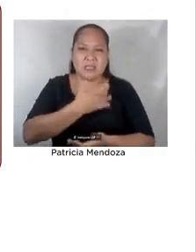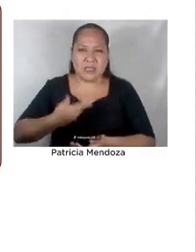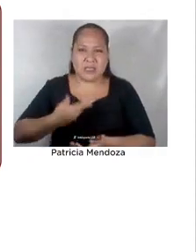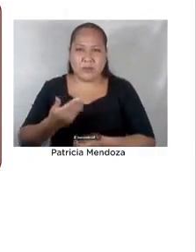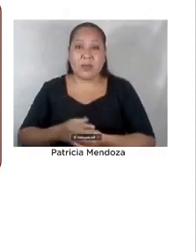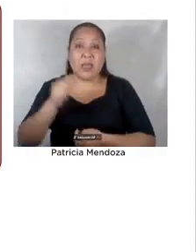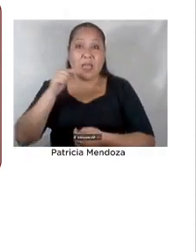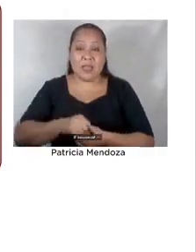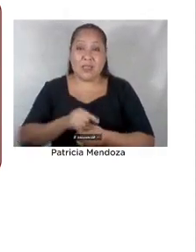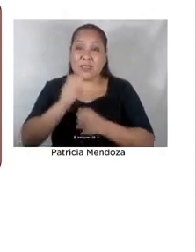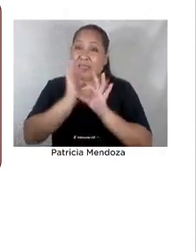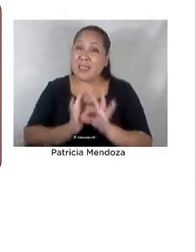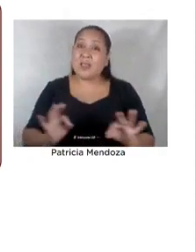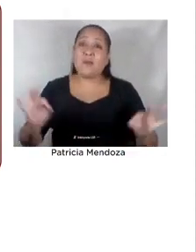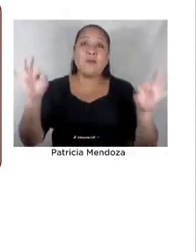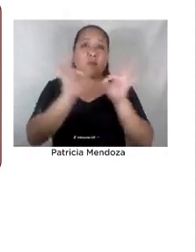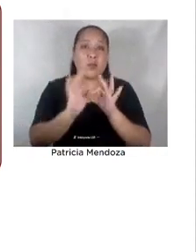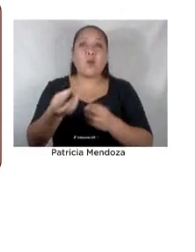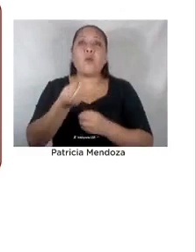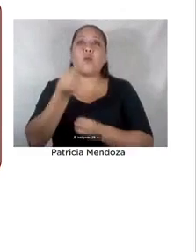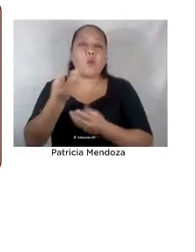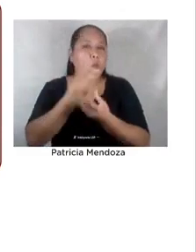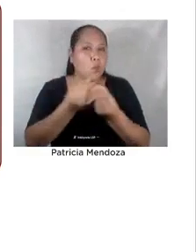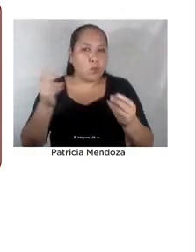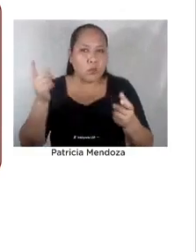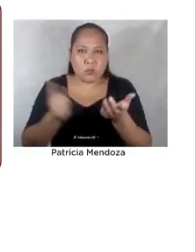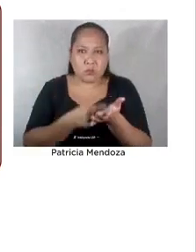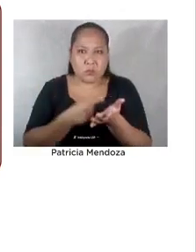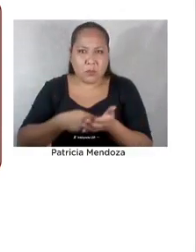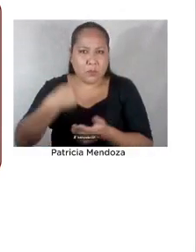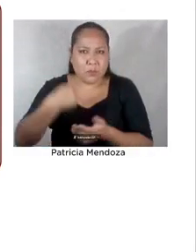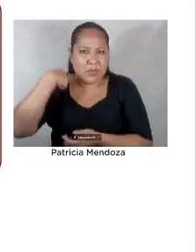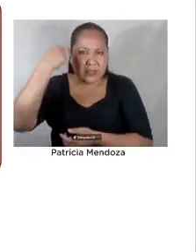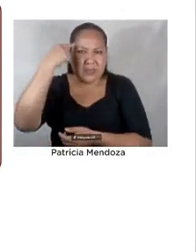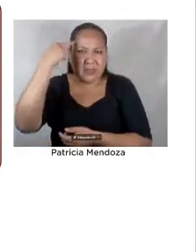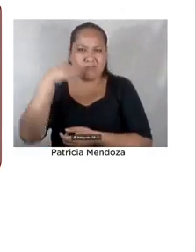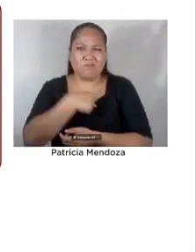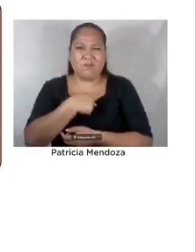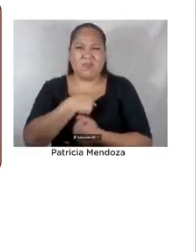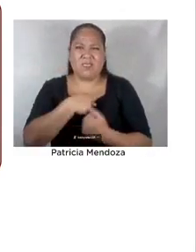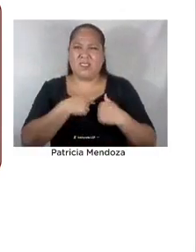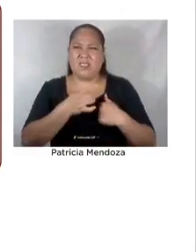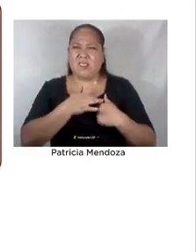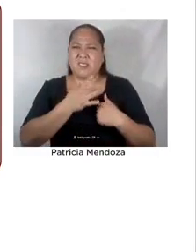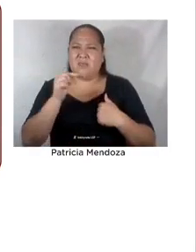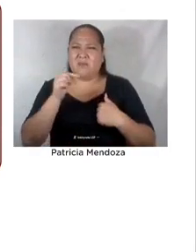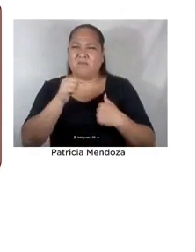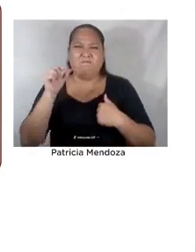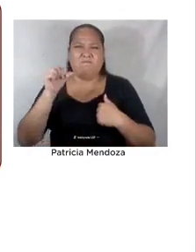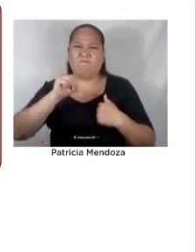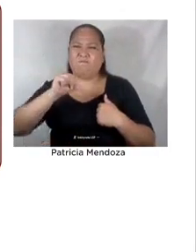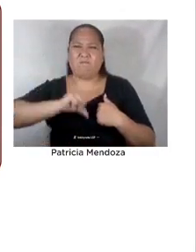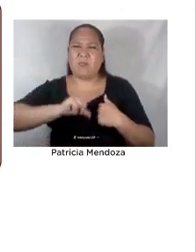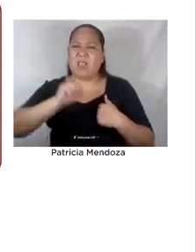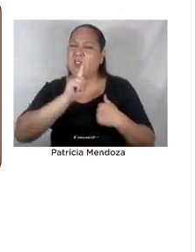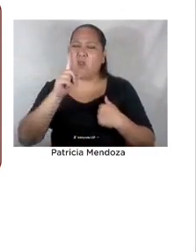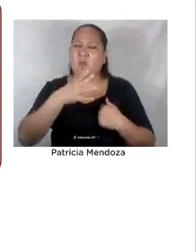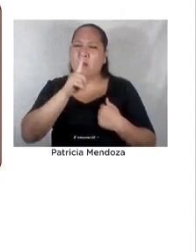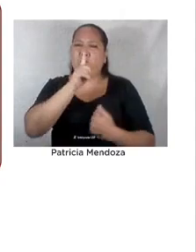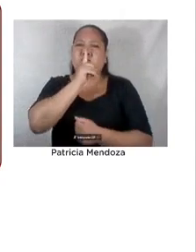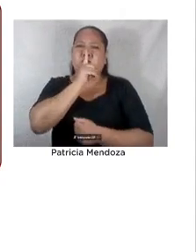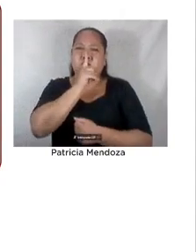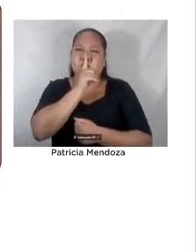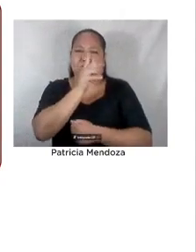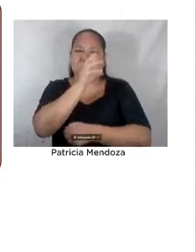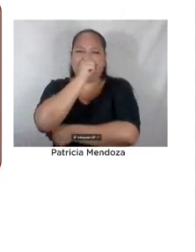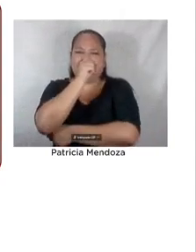es clave porque muchas veces creemos que eso es malo. A veces pensamos que es mejor no expresar lo que sentimos porque